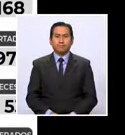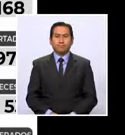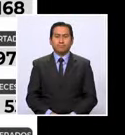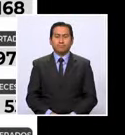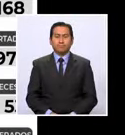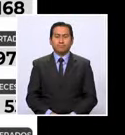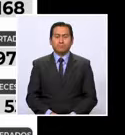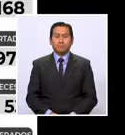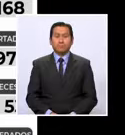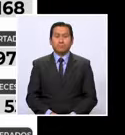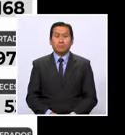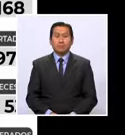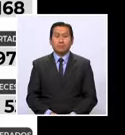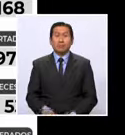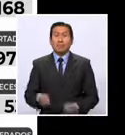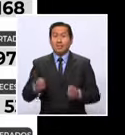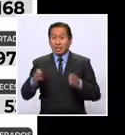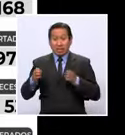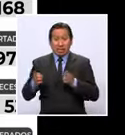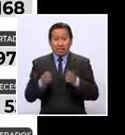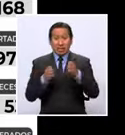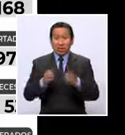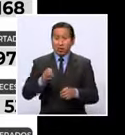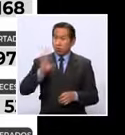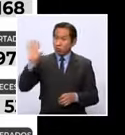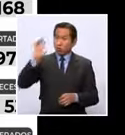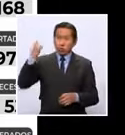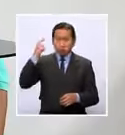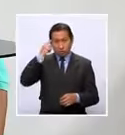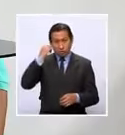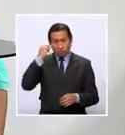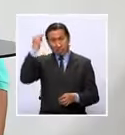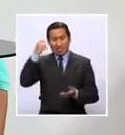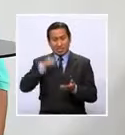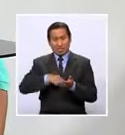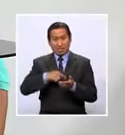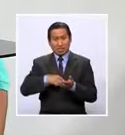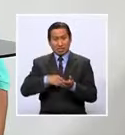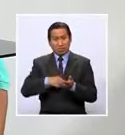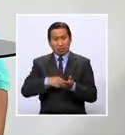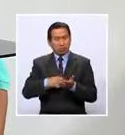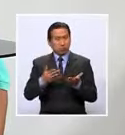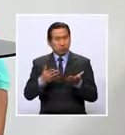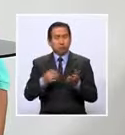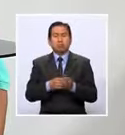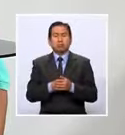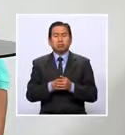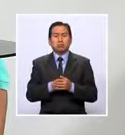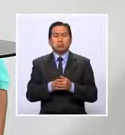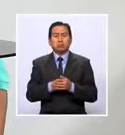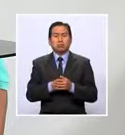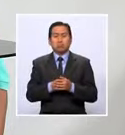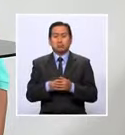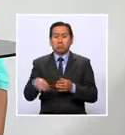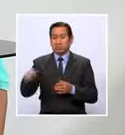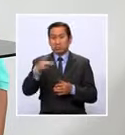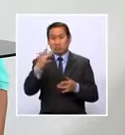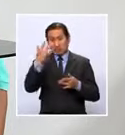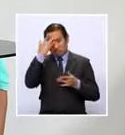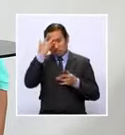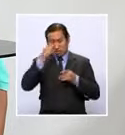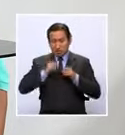la estrategia que implementado el gobierno nacional y reducir en lo posible la velocidad del